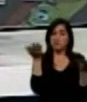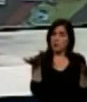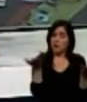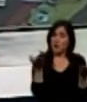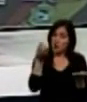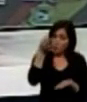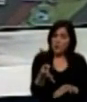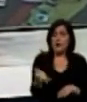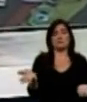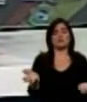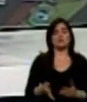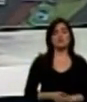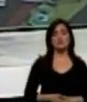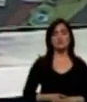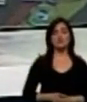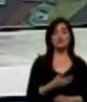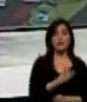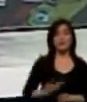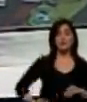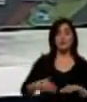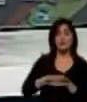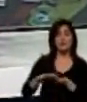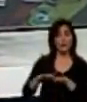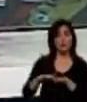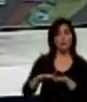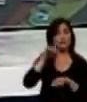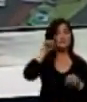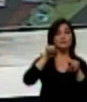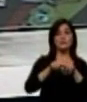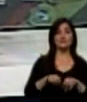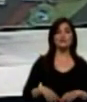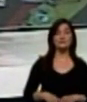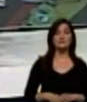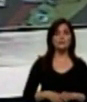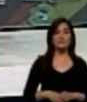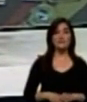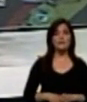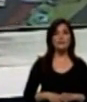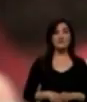hechos. En ello coinciden los presidentes invitados a la toma de posesión.